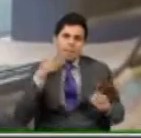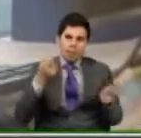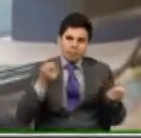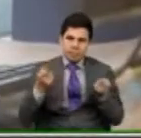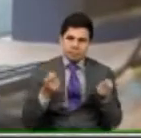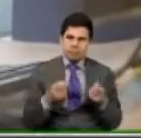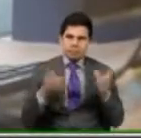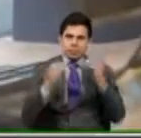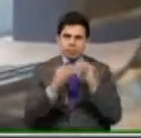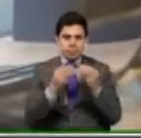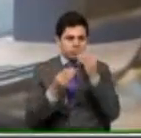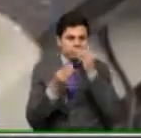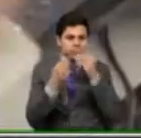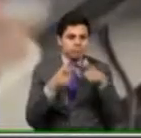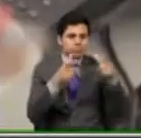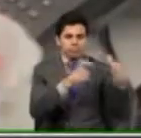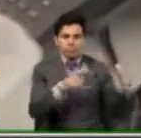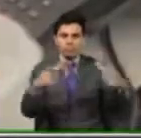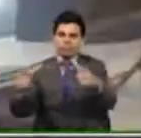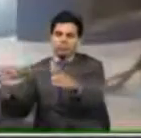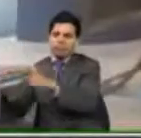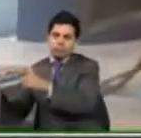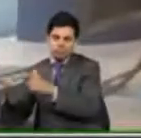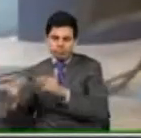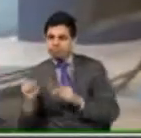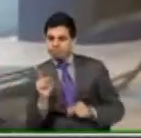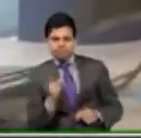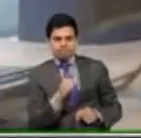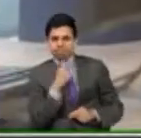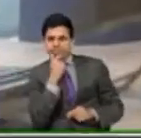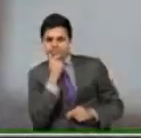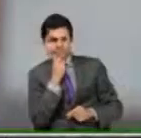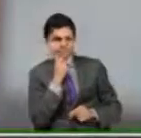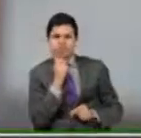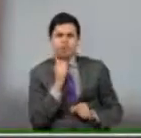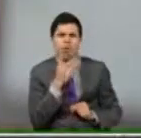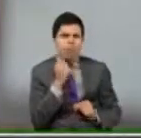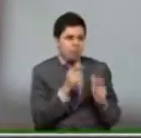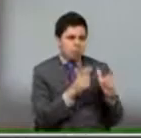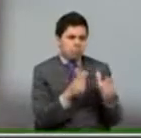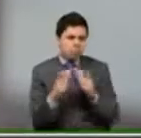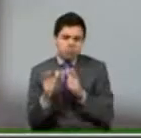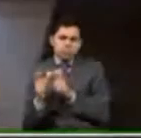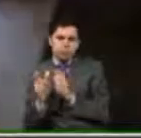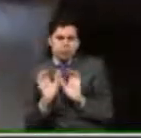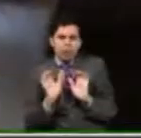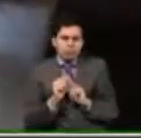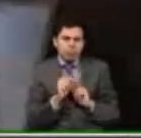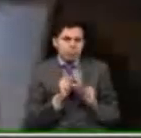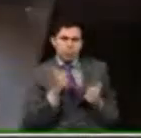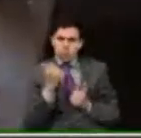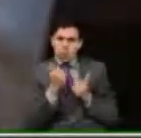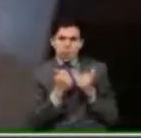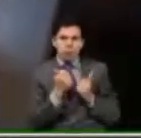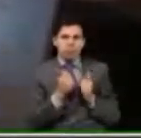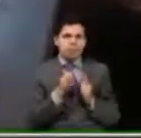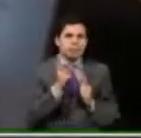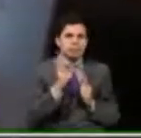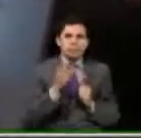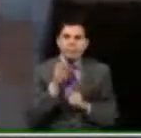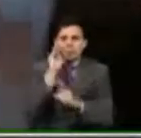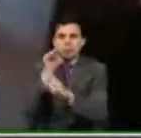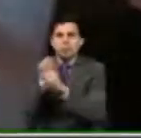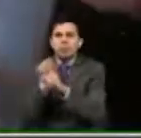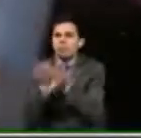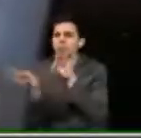Reducir las opciones de platos. Los científicos han comprobado que aquellas personas que tienen más opciones de menú para elegir acaban